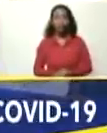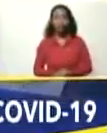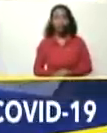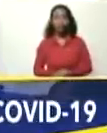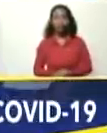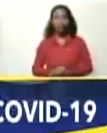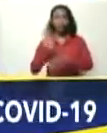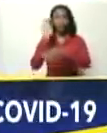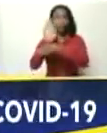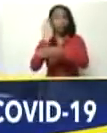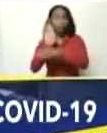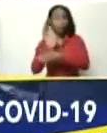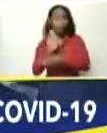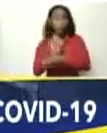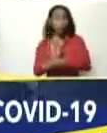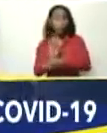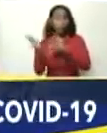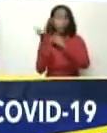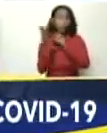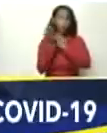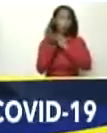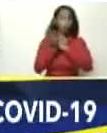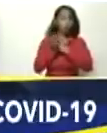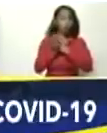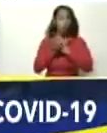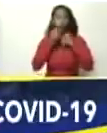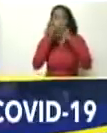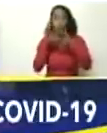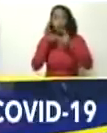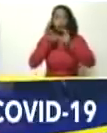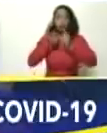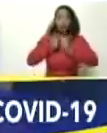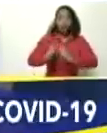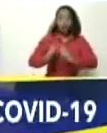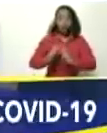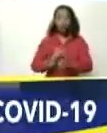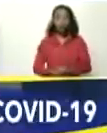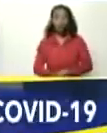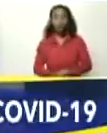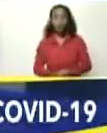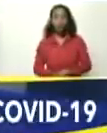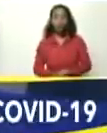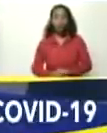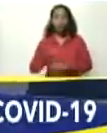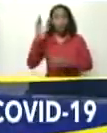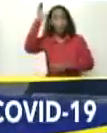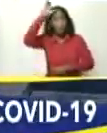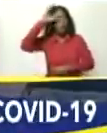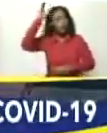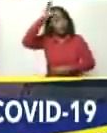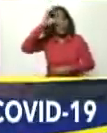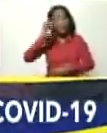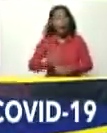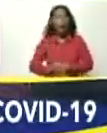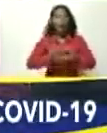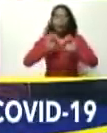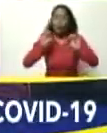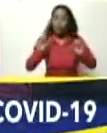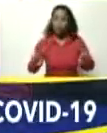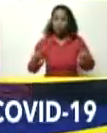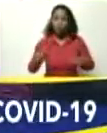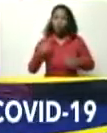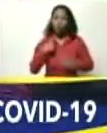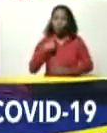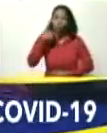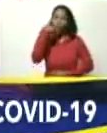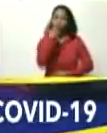con cuidados, con prevención y con buenos tratamientos, con conciencia, con educación. Yo le